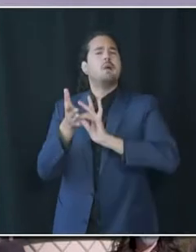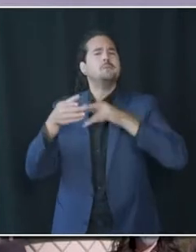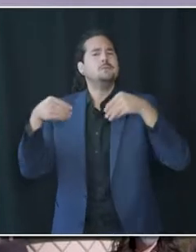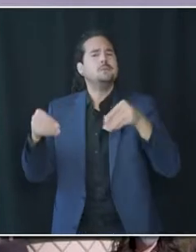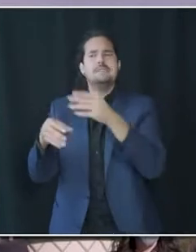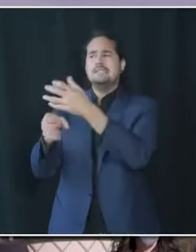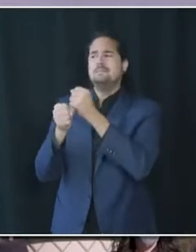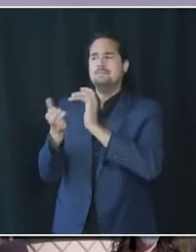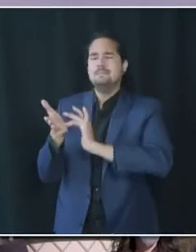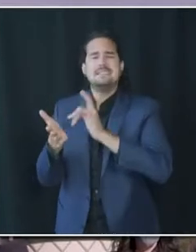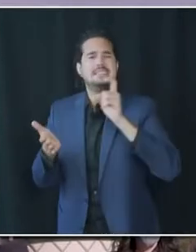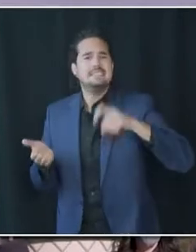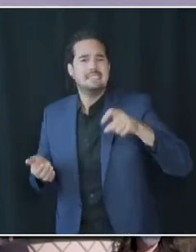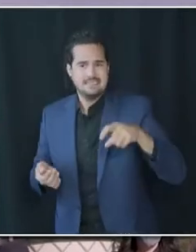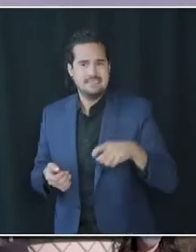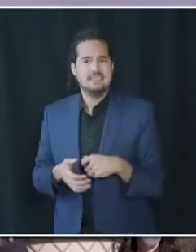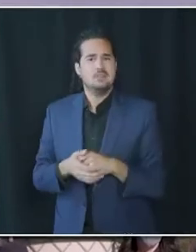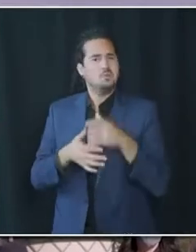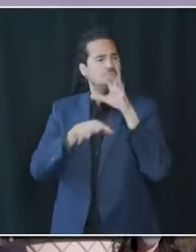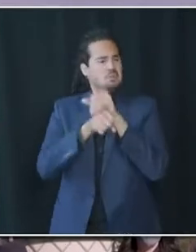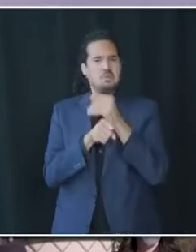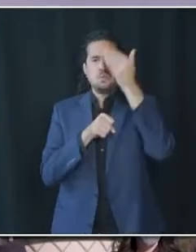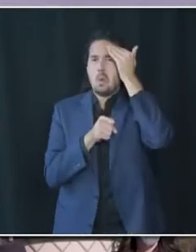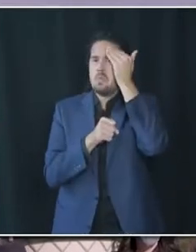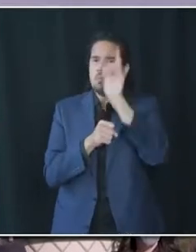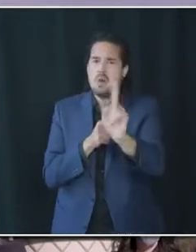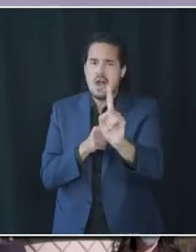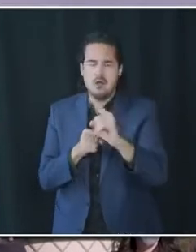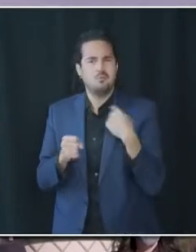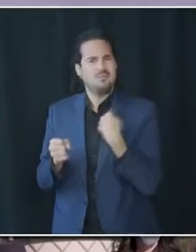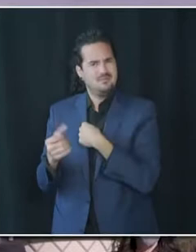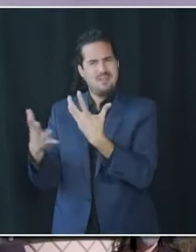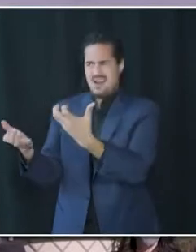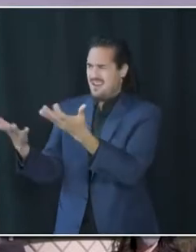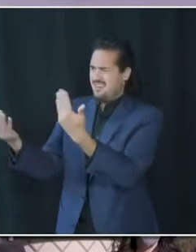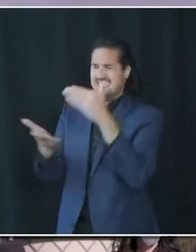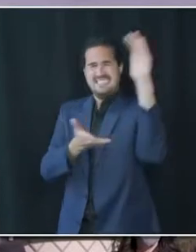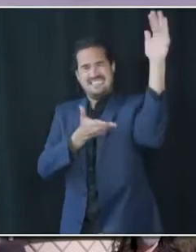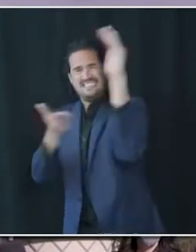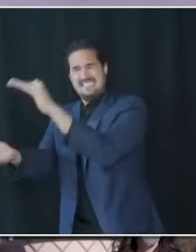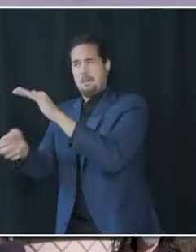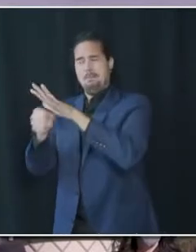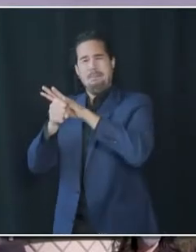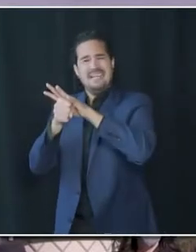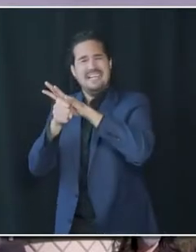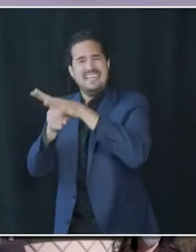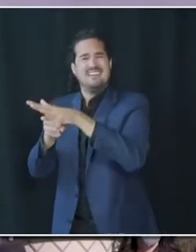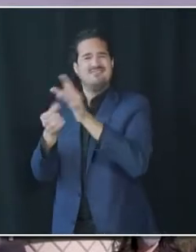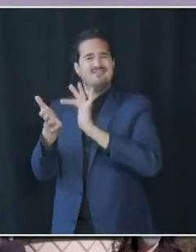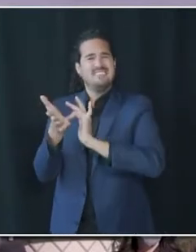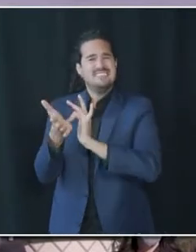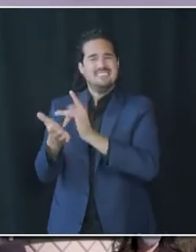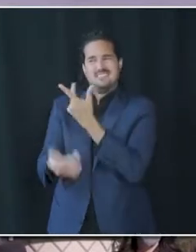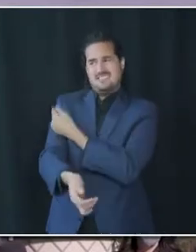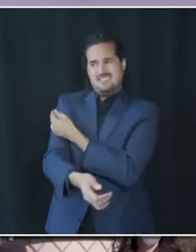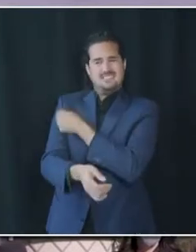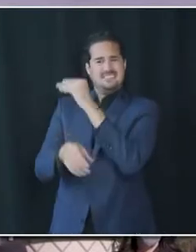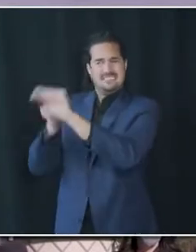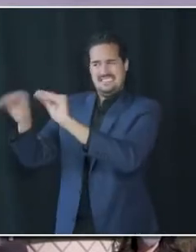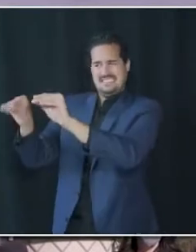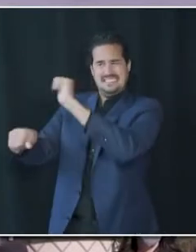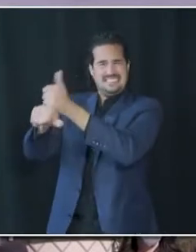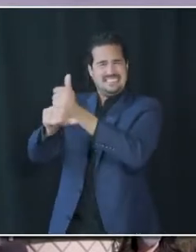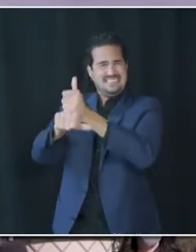la gripa en la perdón para la influenza y queremos que pueden hacer lo mismo que tengan acceso a estas farmacias